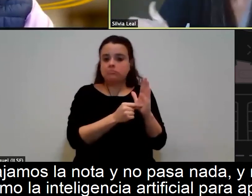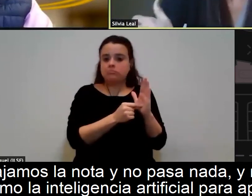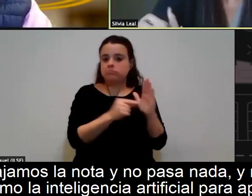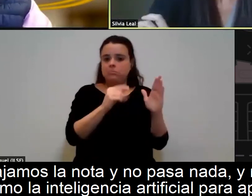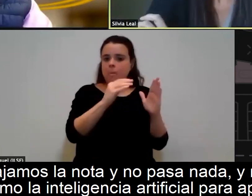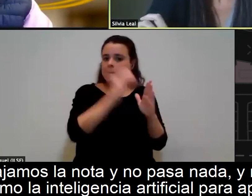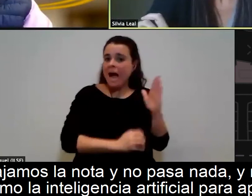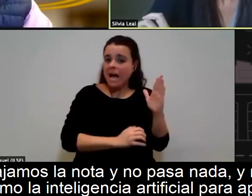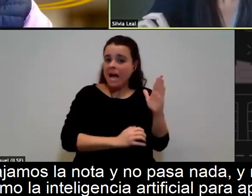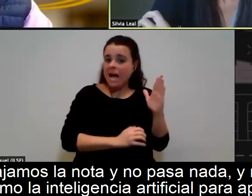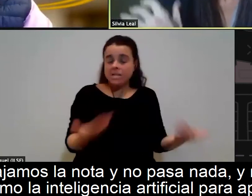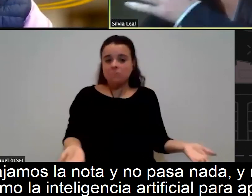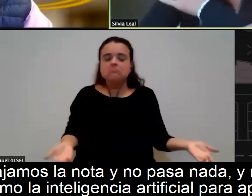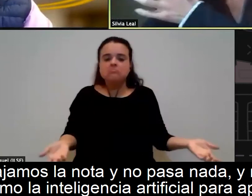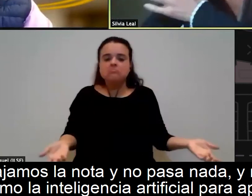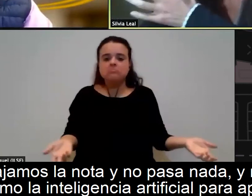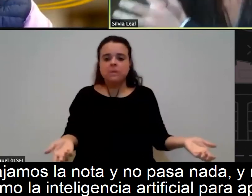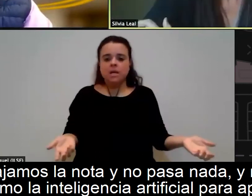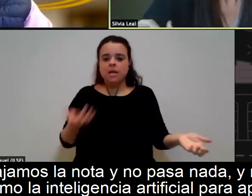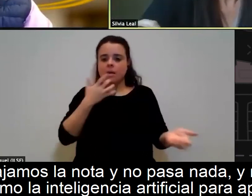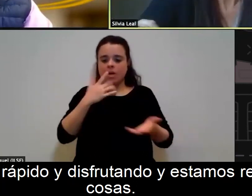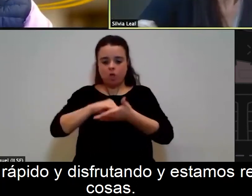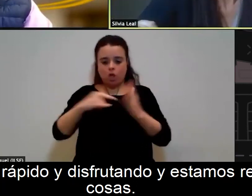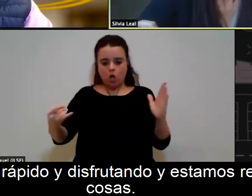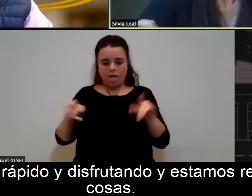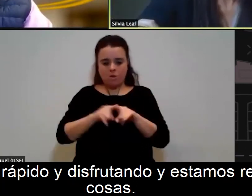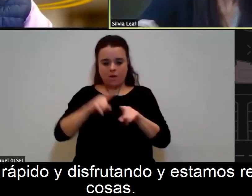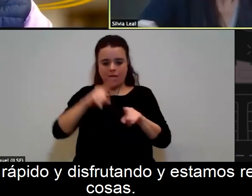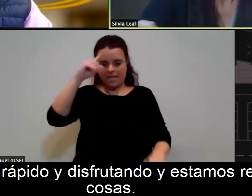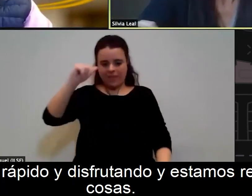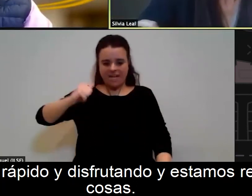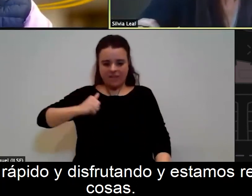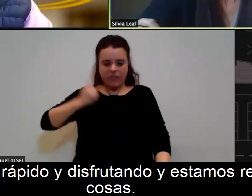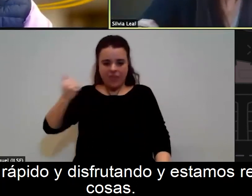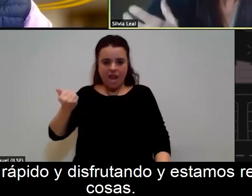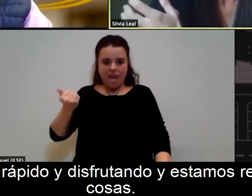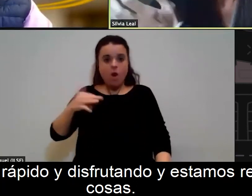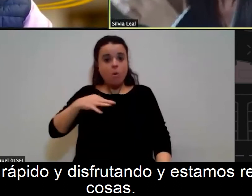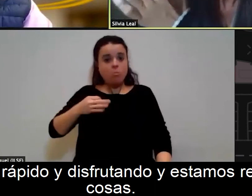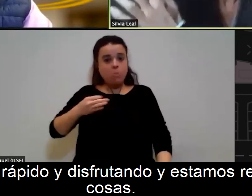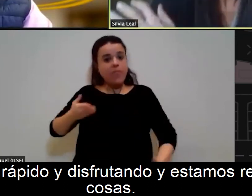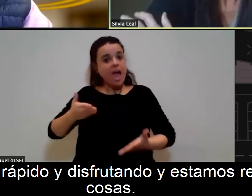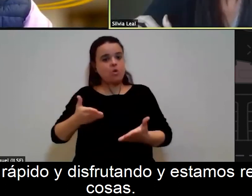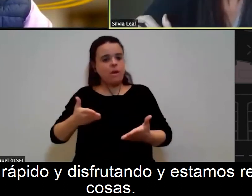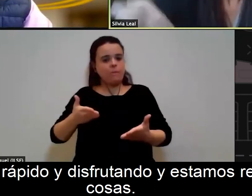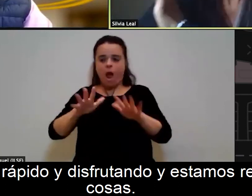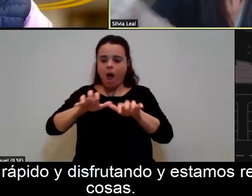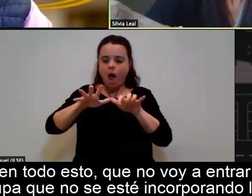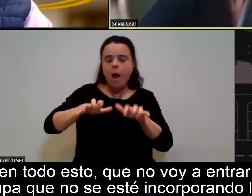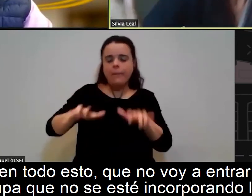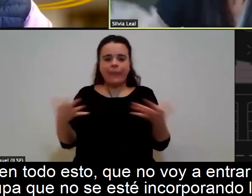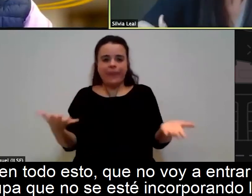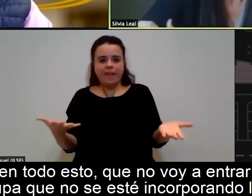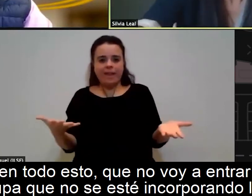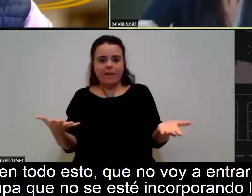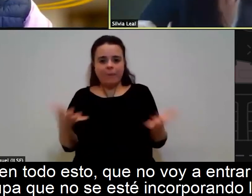tecnologías como por ejemplo la inteligencia artificial para aprender a las matemáticas más rápido y disfrutando, y estamos regulando otras cosas. Entonces, sin